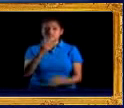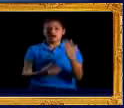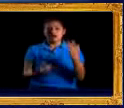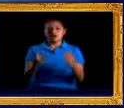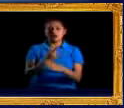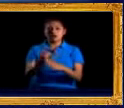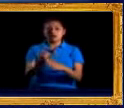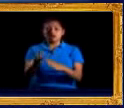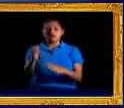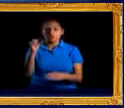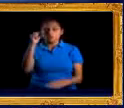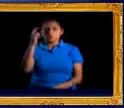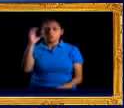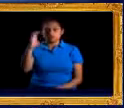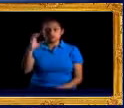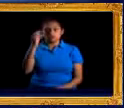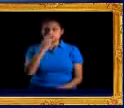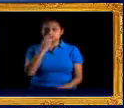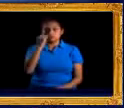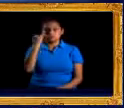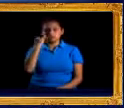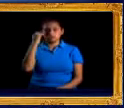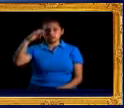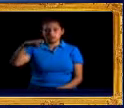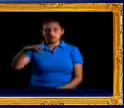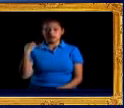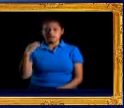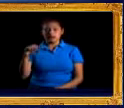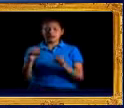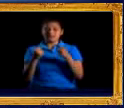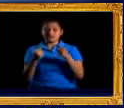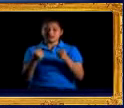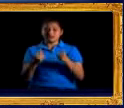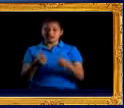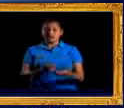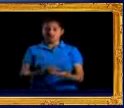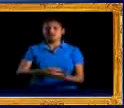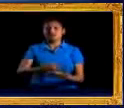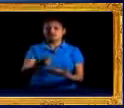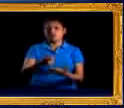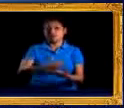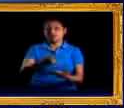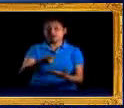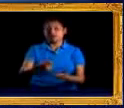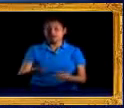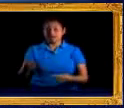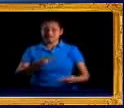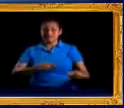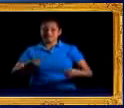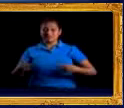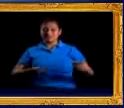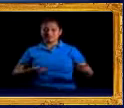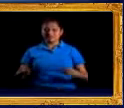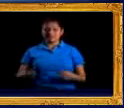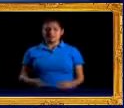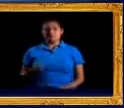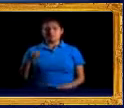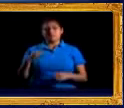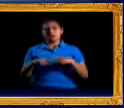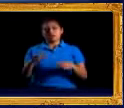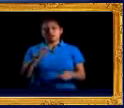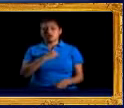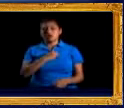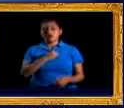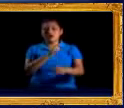un microchip para estar haciendo compra y venta. Pero quiero avanzar, hermano, para darle